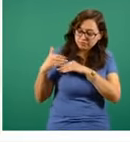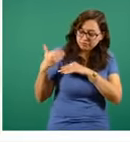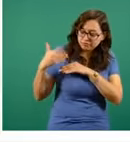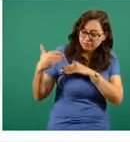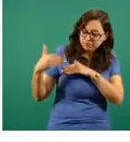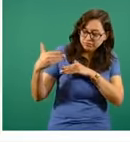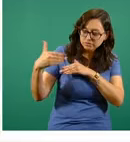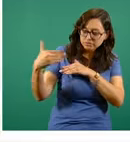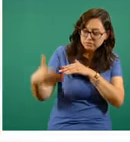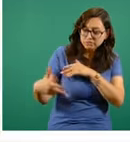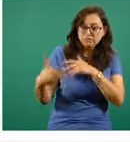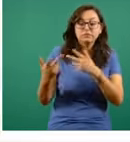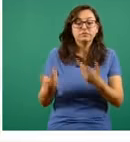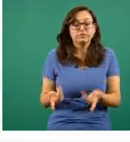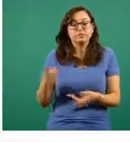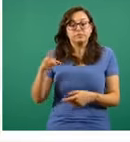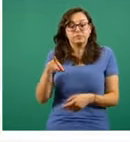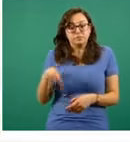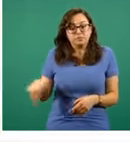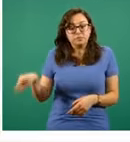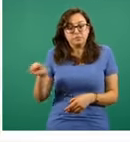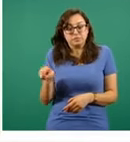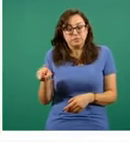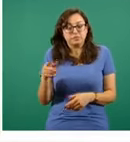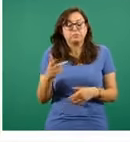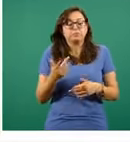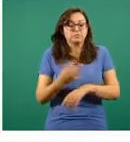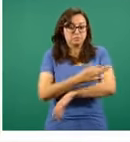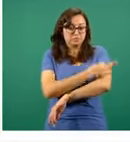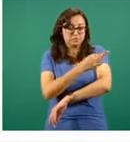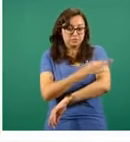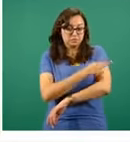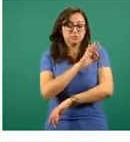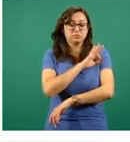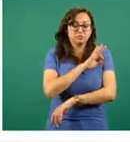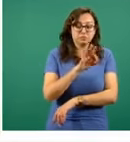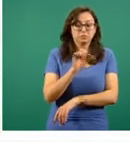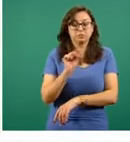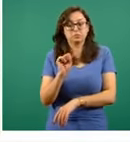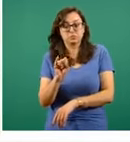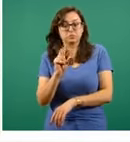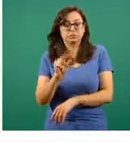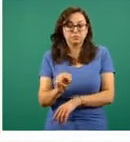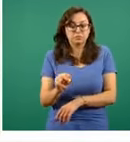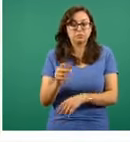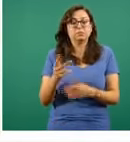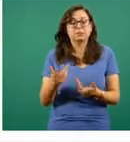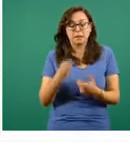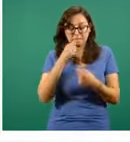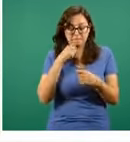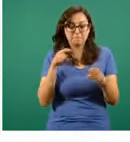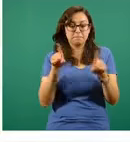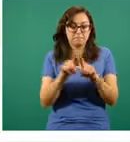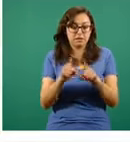que se tuvieron de lo que eran en su momento potenciales vacunas, hasta la valoración en función de la información científica